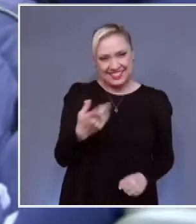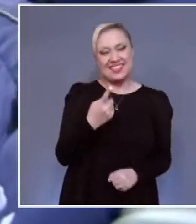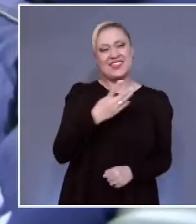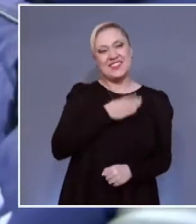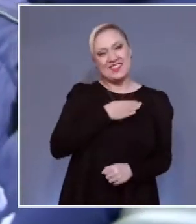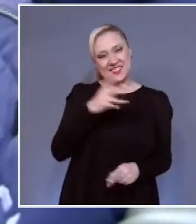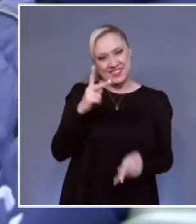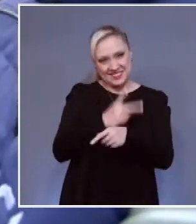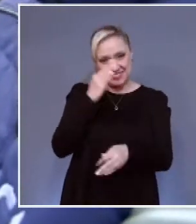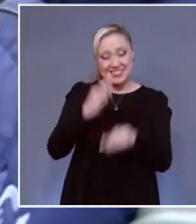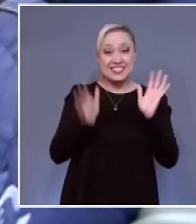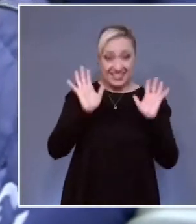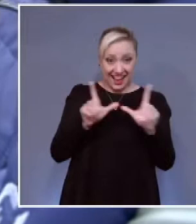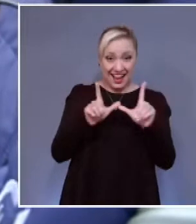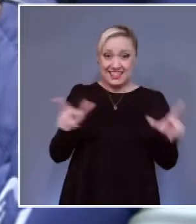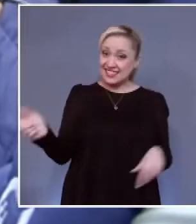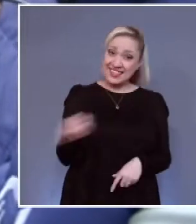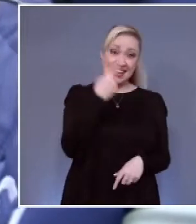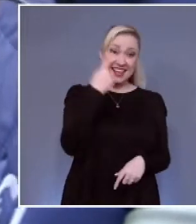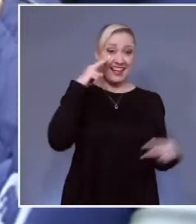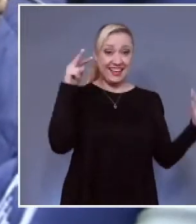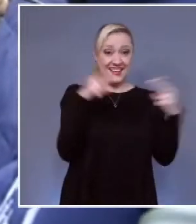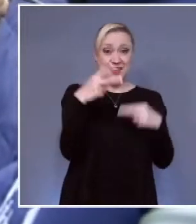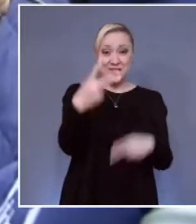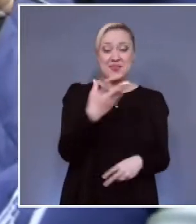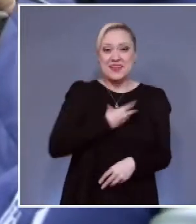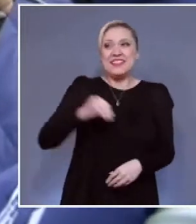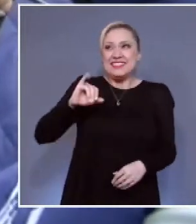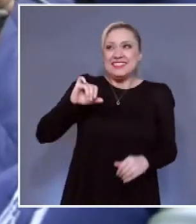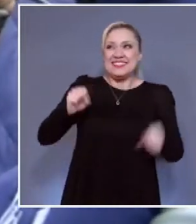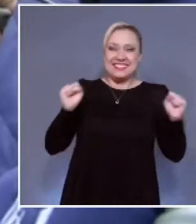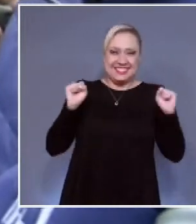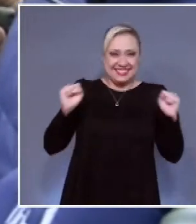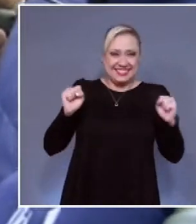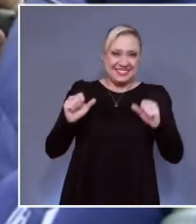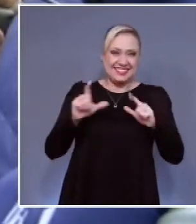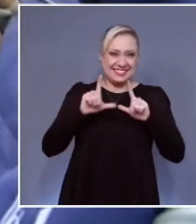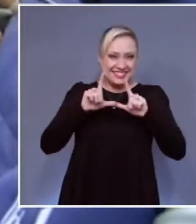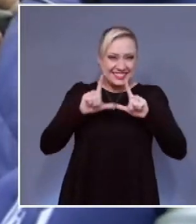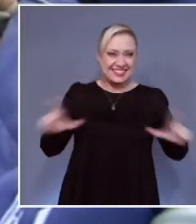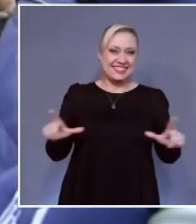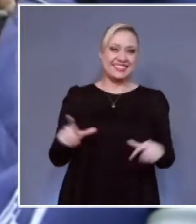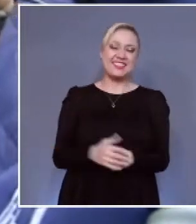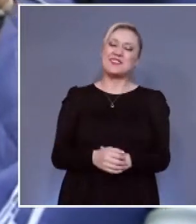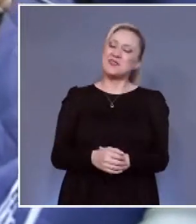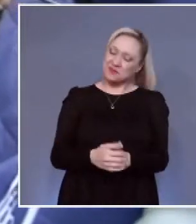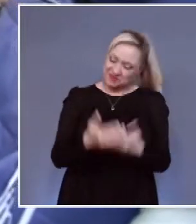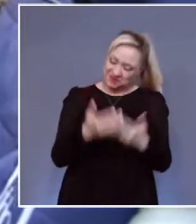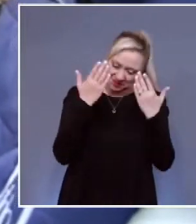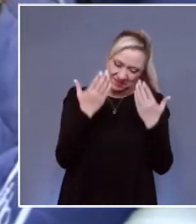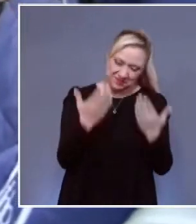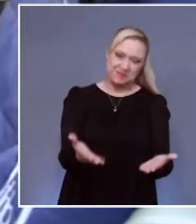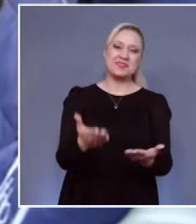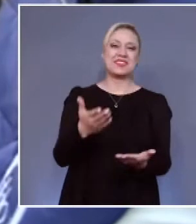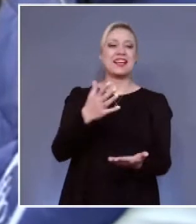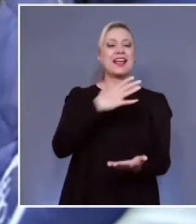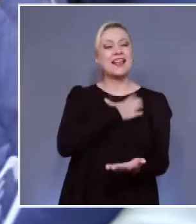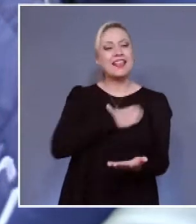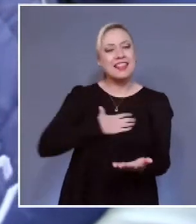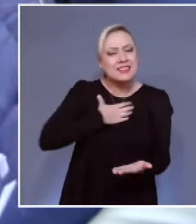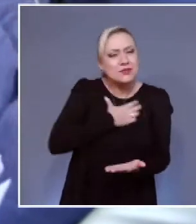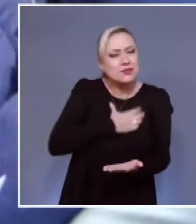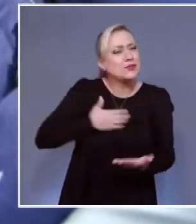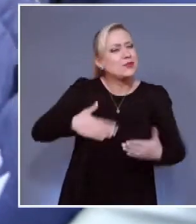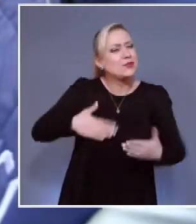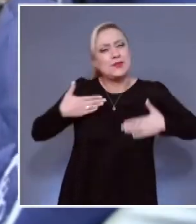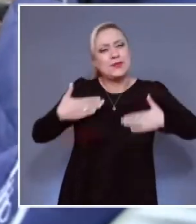sus hijos? Sí, preparada. Qué bueno, pues disfrute mucho esta oportunidad, esta nueva vida que